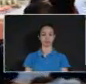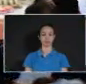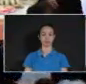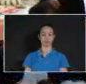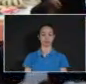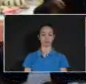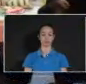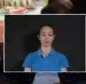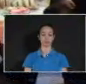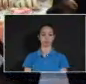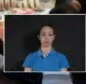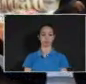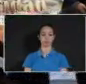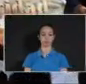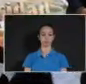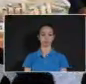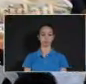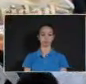Mi amor,